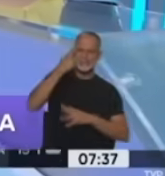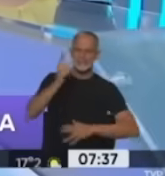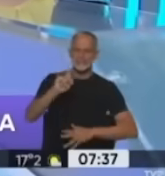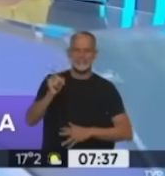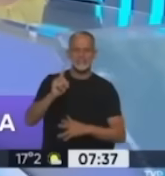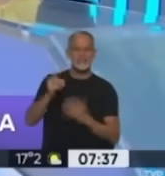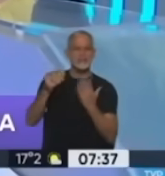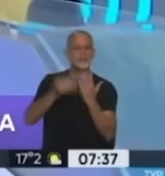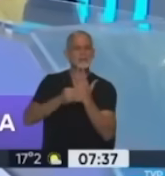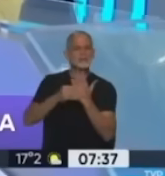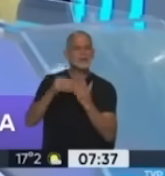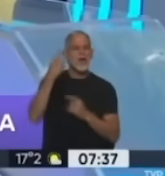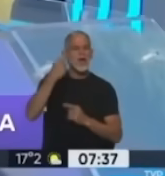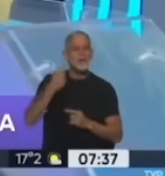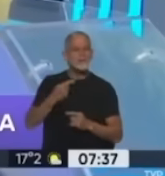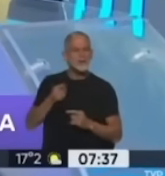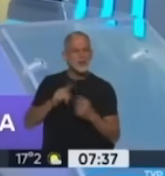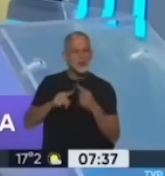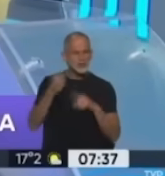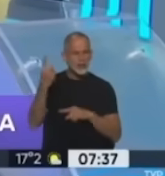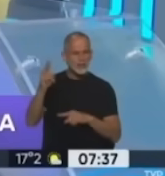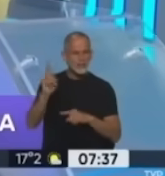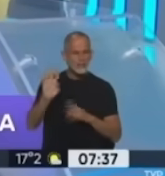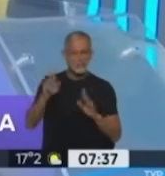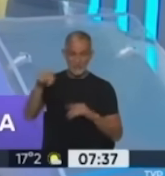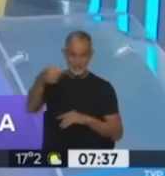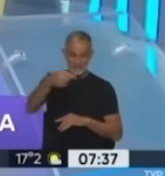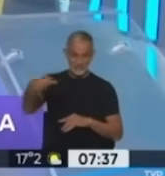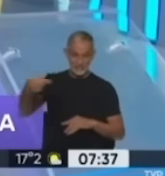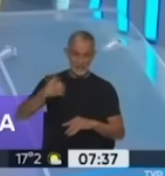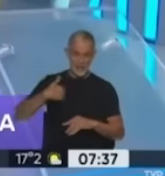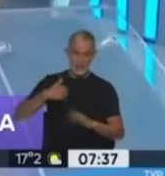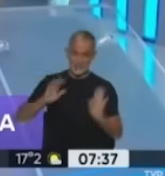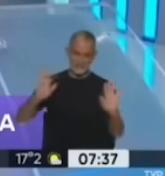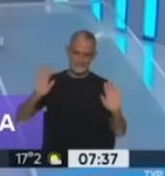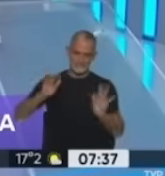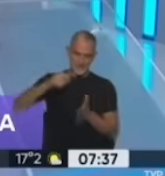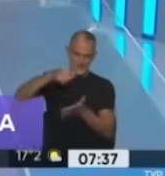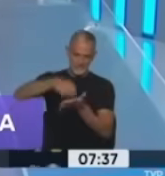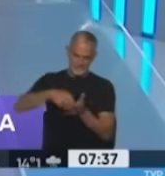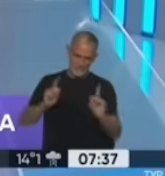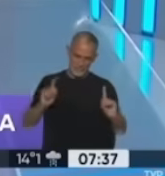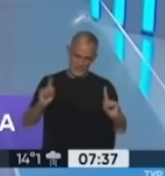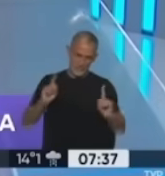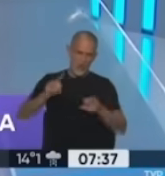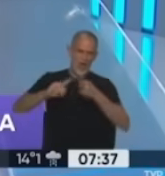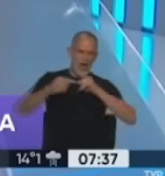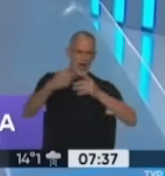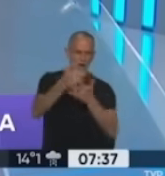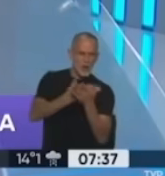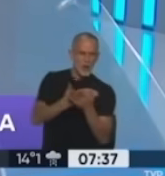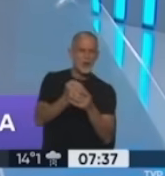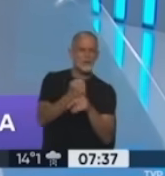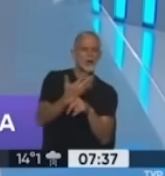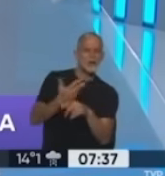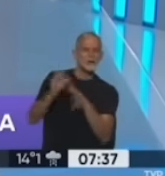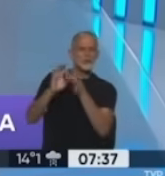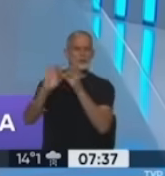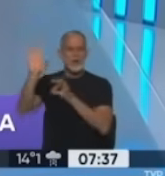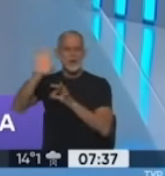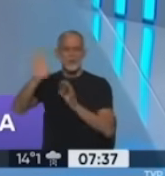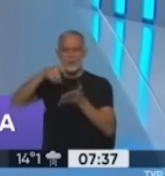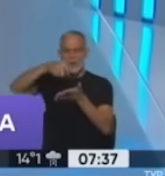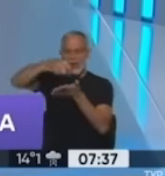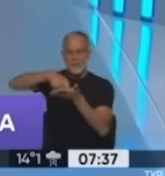Canciller Santiago Cafiero, que en las últimas horas confirmó que esta semana Argentina no va a poder firmar el acuerdo Mercosur-Unión Europea. Ale,